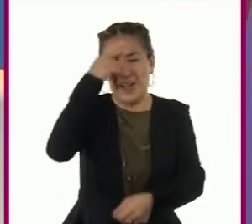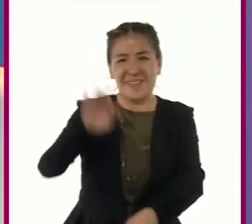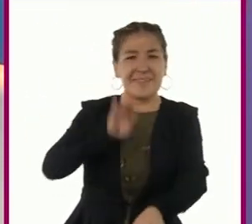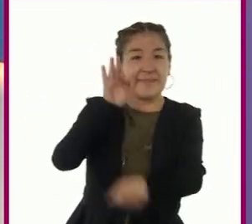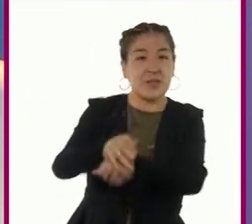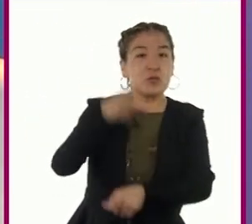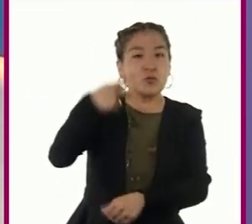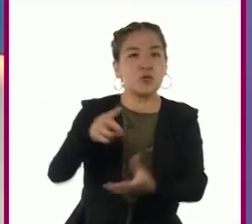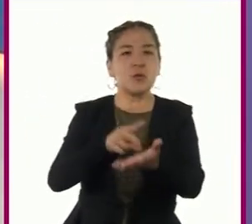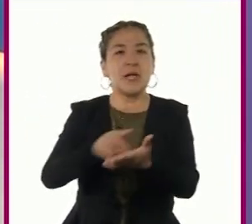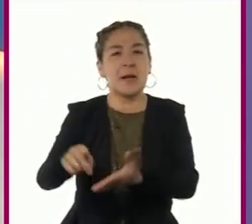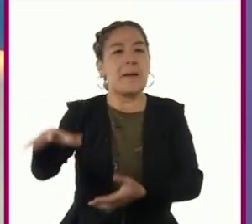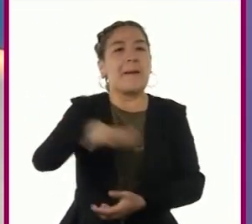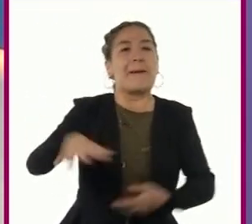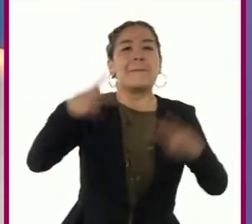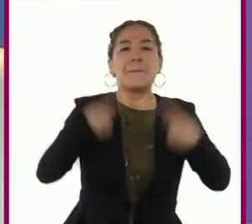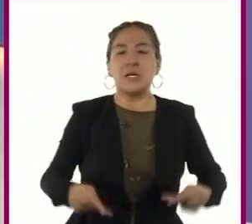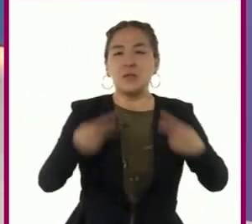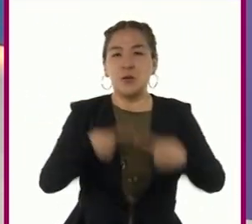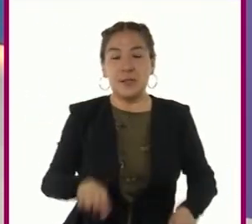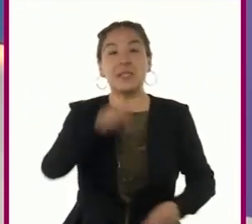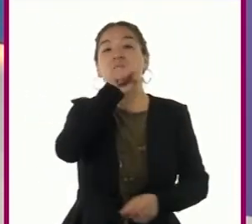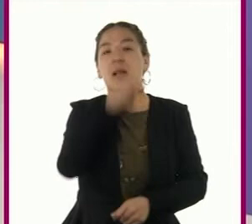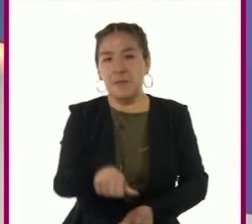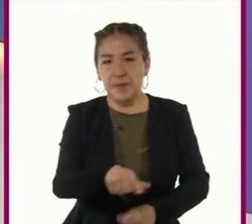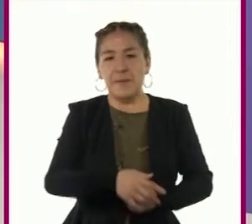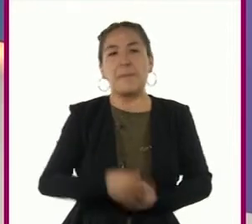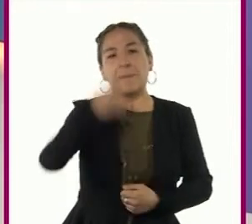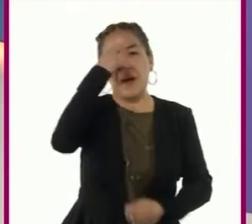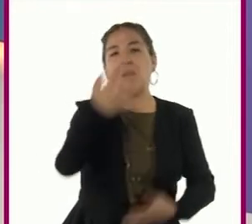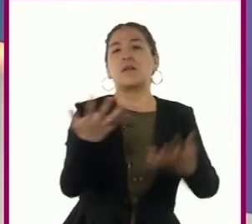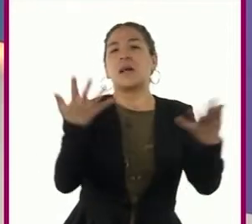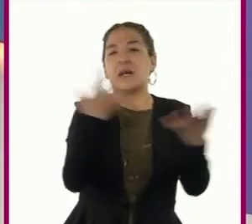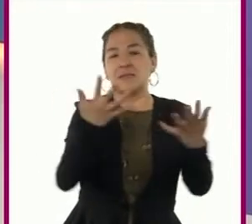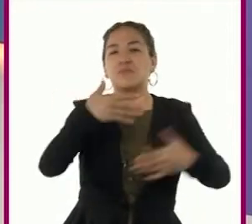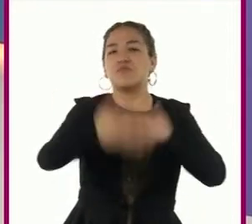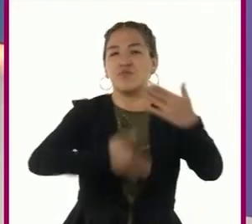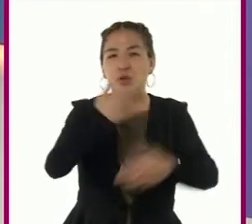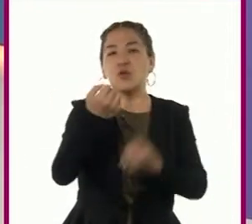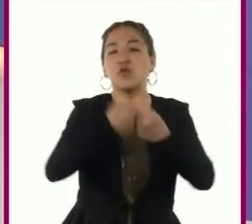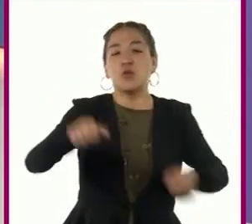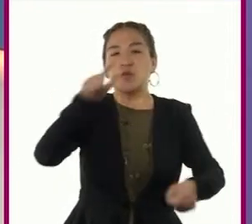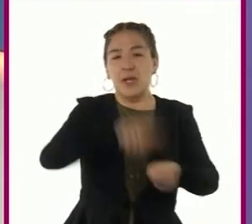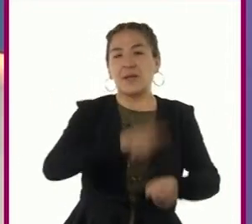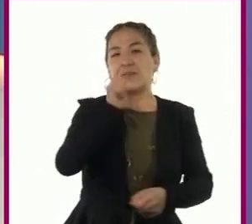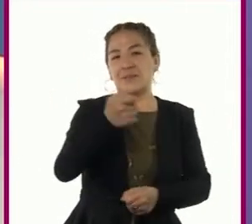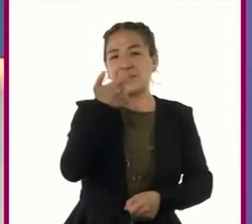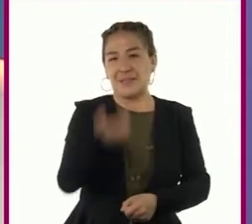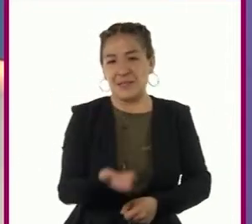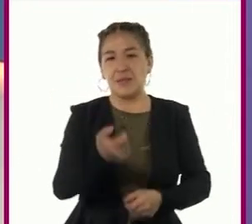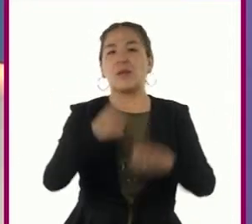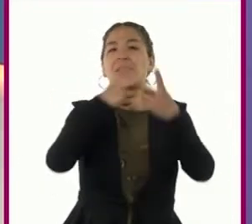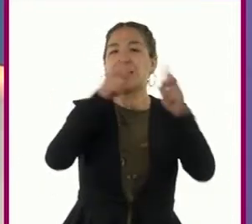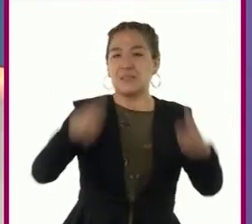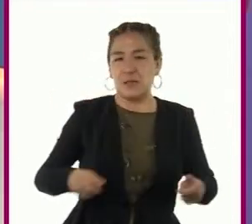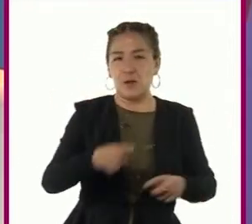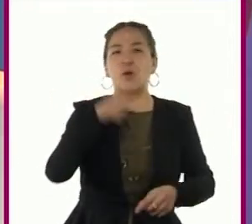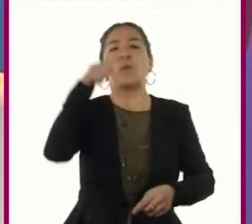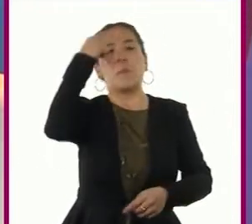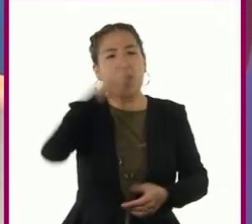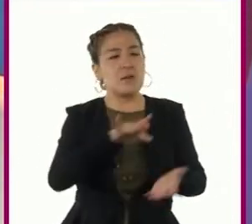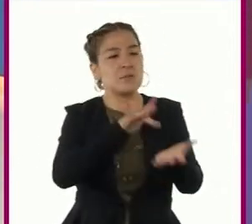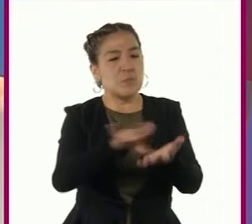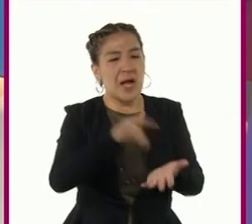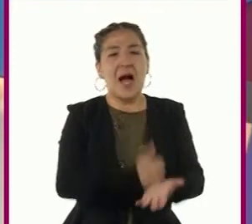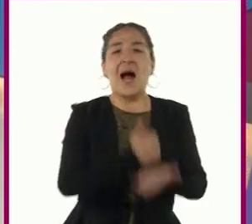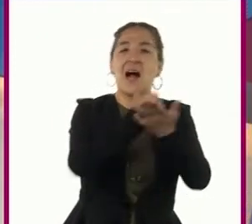los derechos de la ciudadanía y contribuyen a la creación social y el desarrollo económico. Prestan ayuda a quien